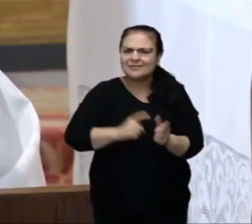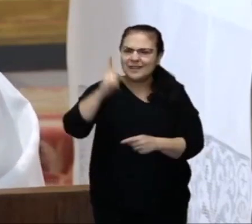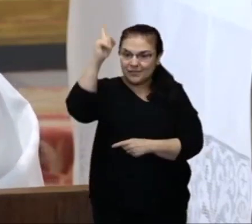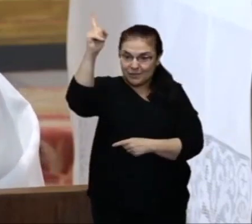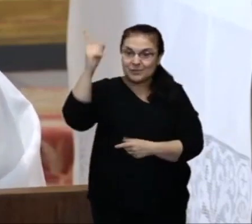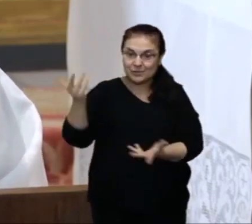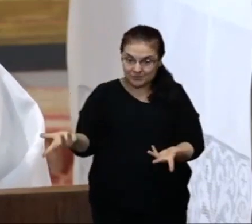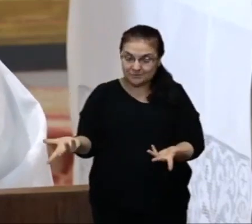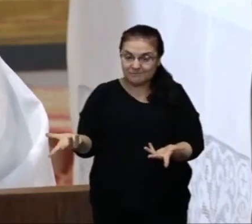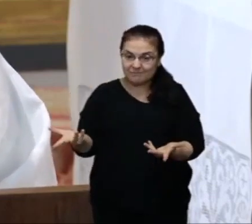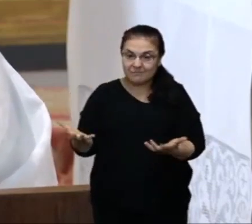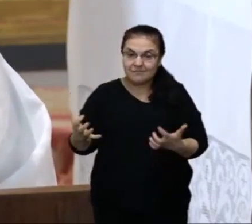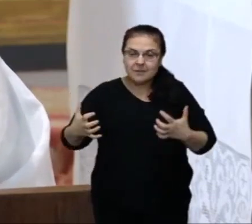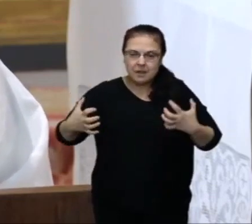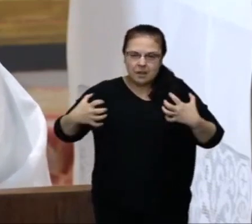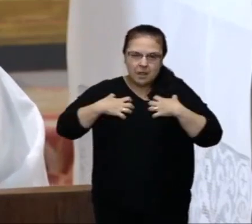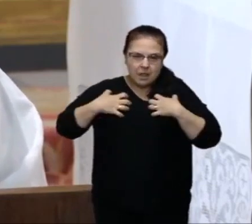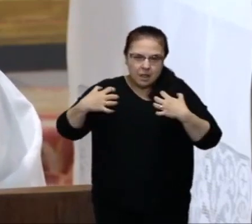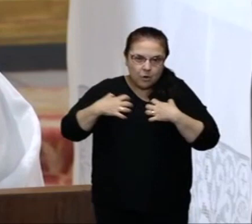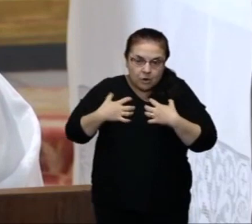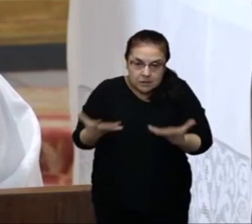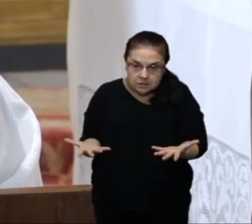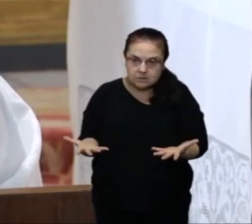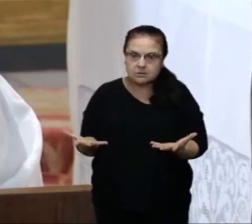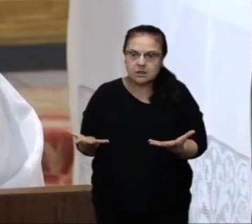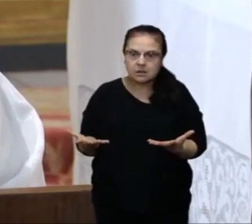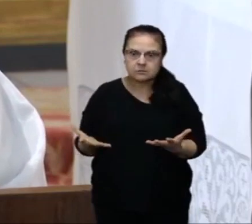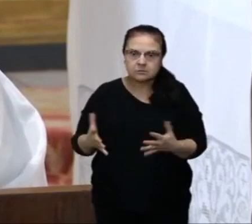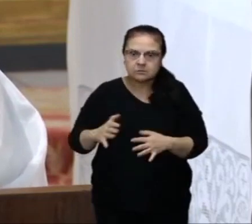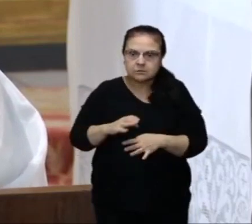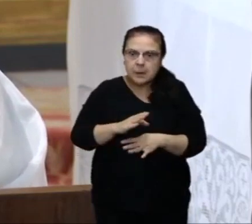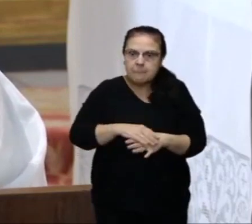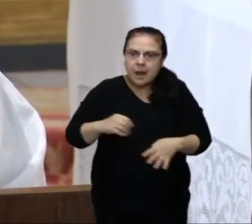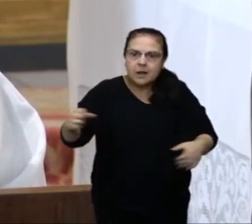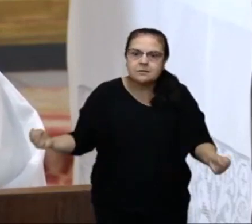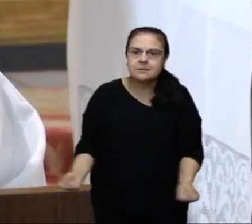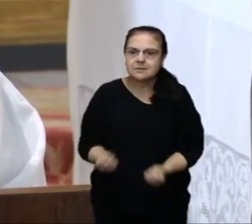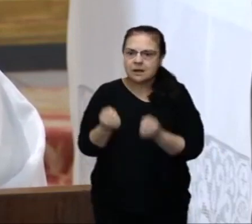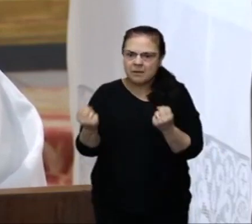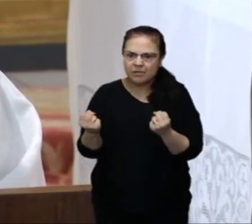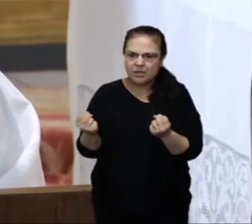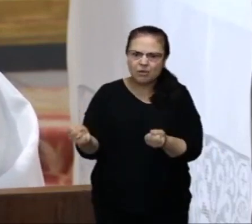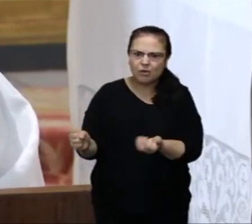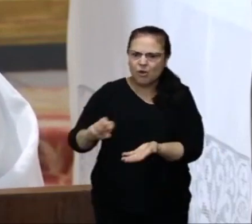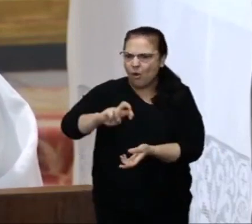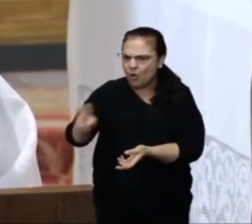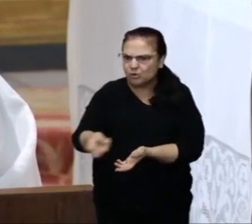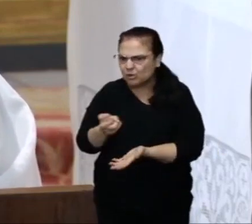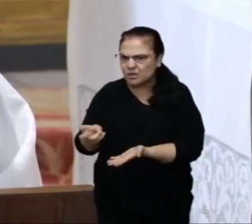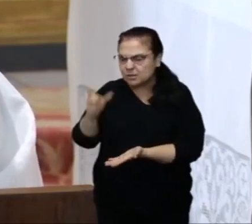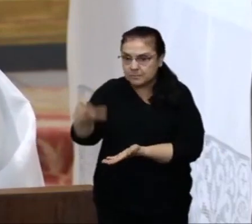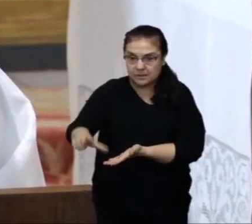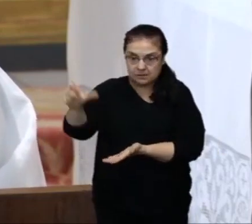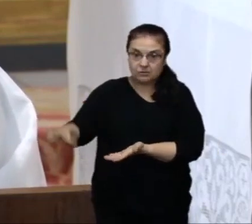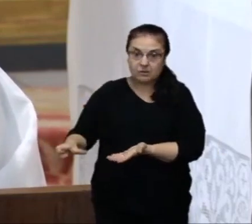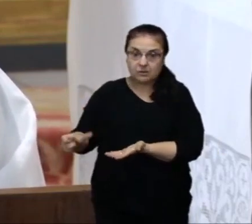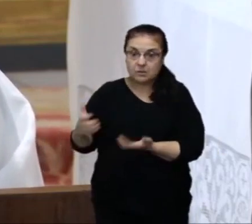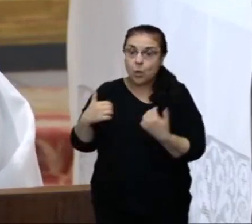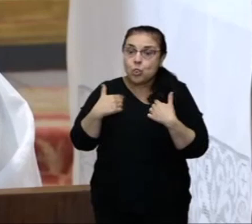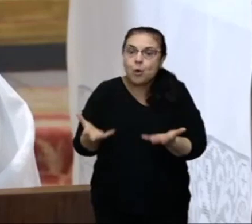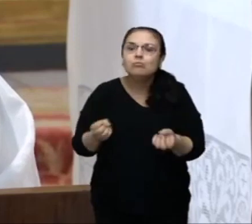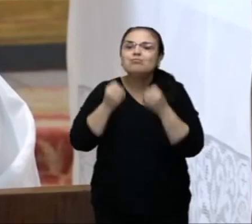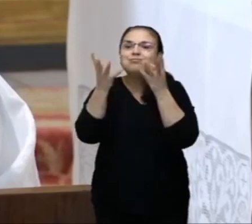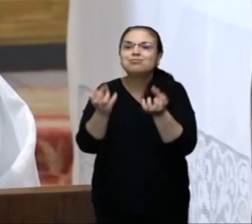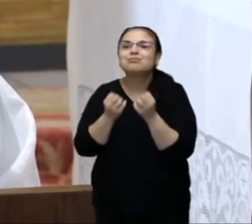¿Podremos ser tan egoísta como para cerrar el conocimiento de la salvación a los demás? Y es un don que tiene que vivirse, que tiene que